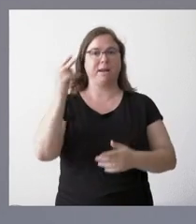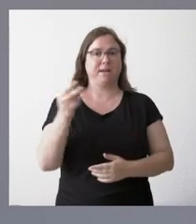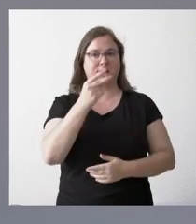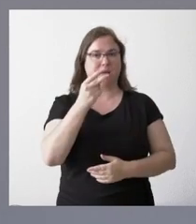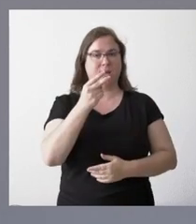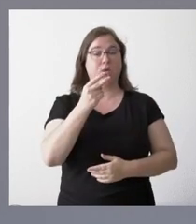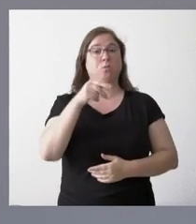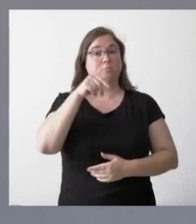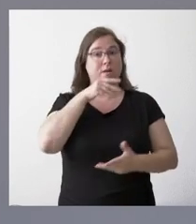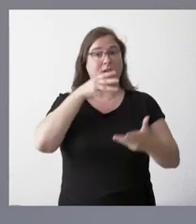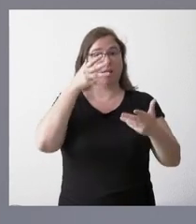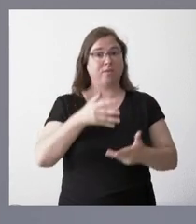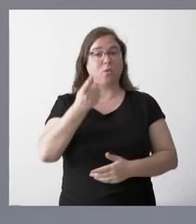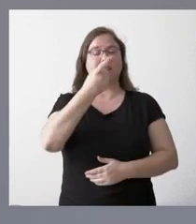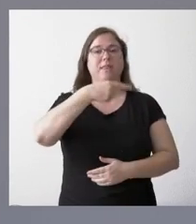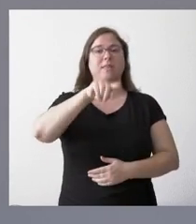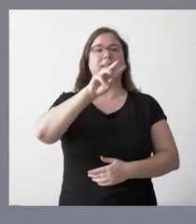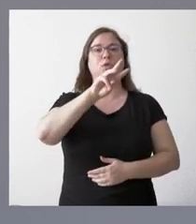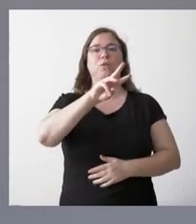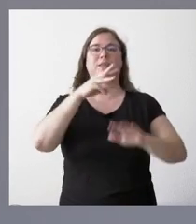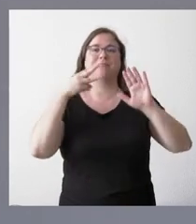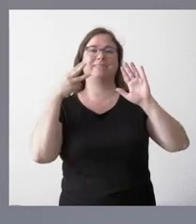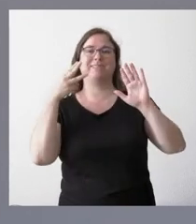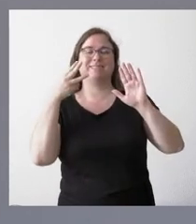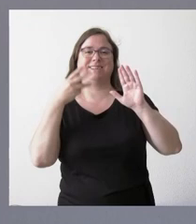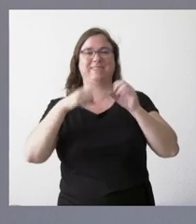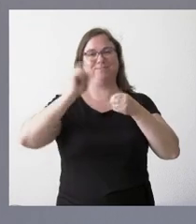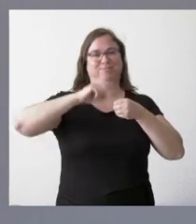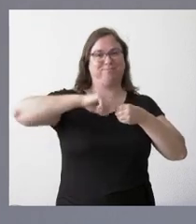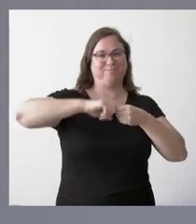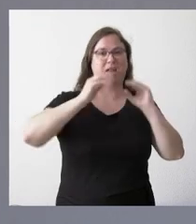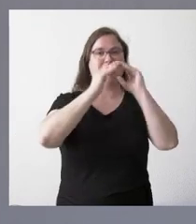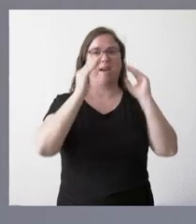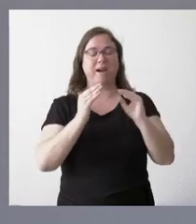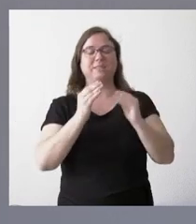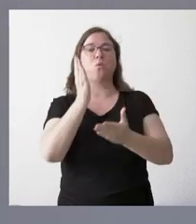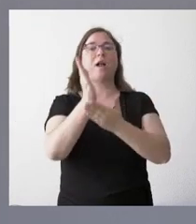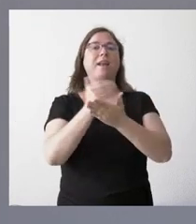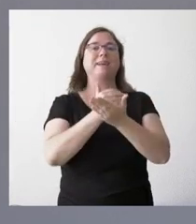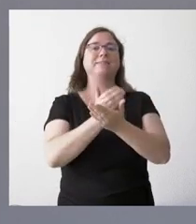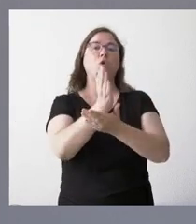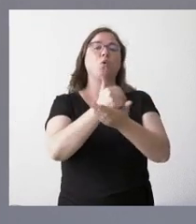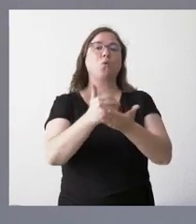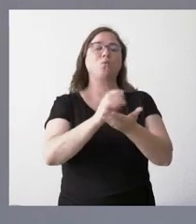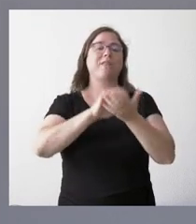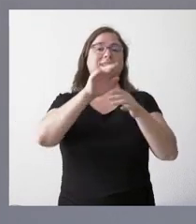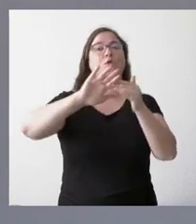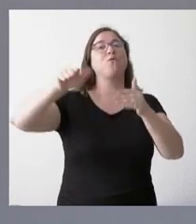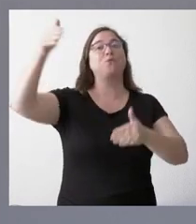hablando que en la actualidad hay 137 entidades inscritas en el registro de comunidades castellanas y leonesas en el